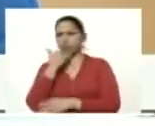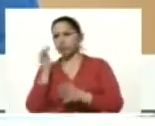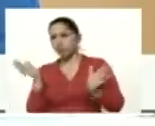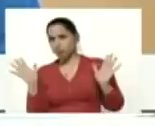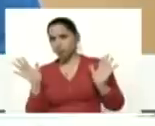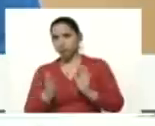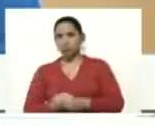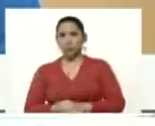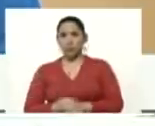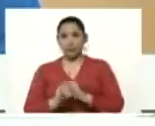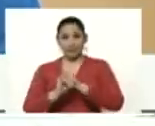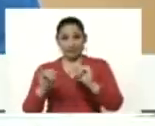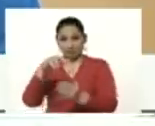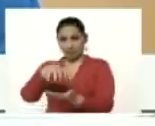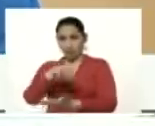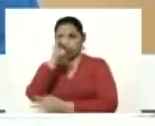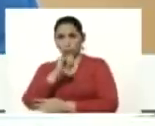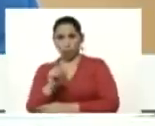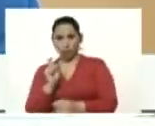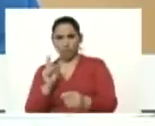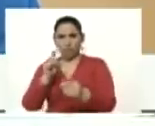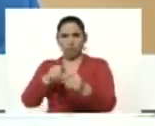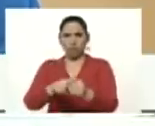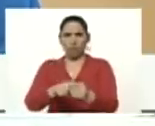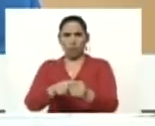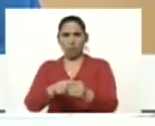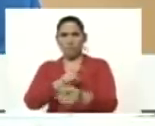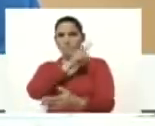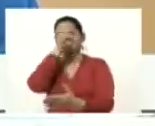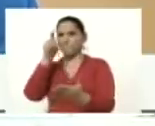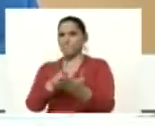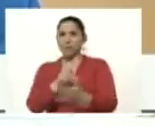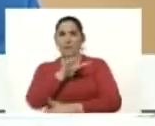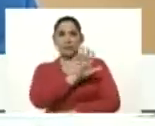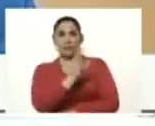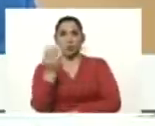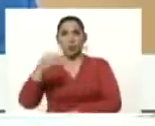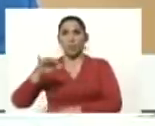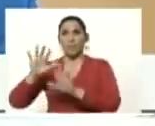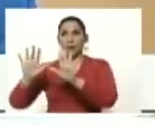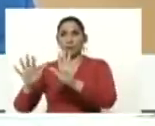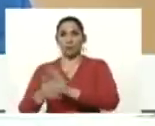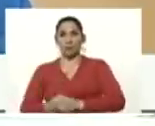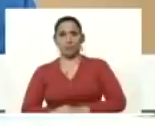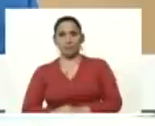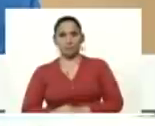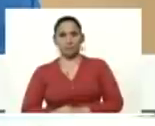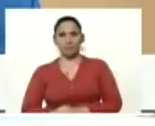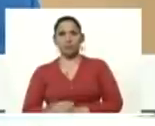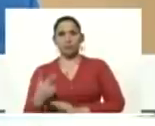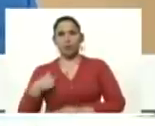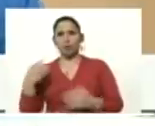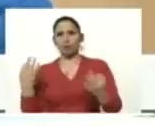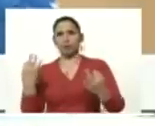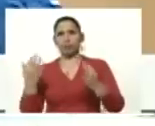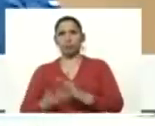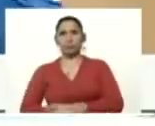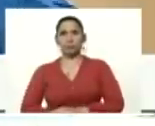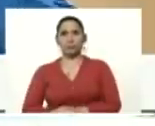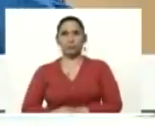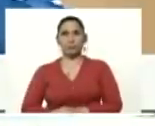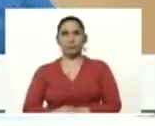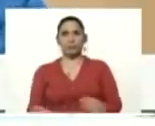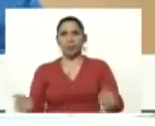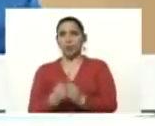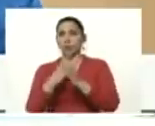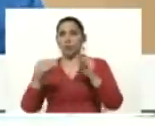ya el Zulia se incorporaría plenamente al 5x10 ampliado. Estoy seguro. Con todas